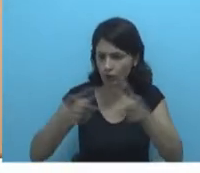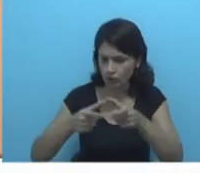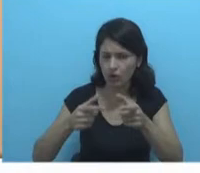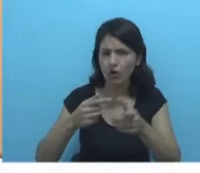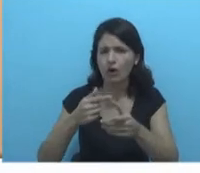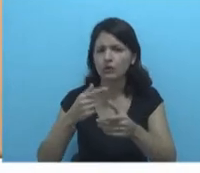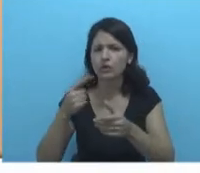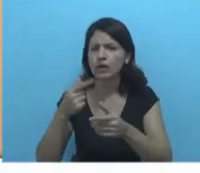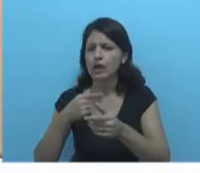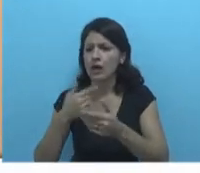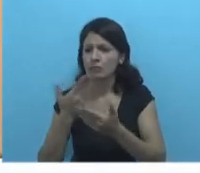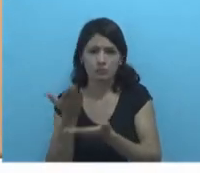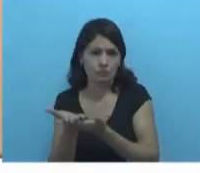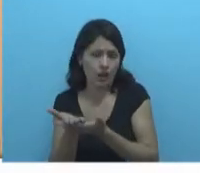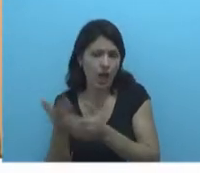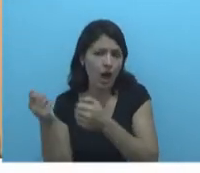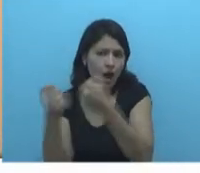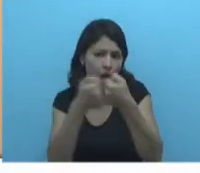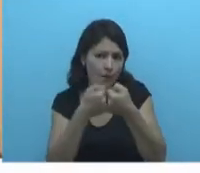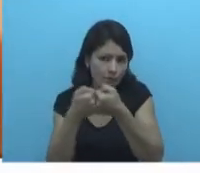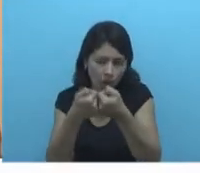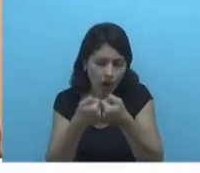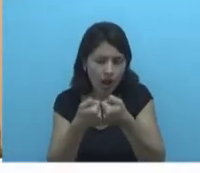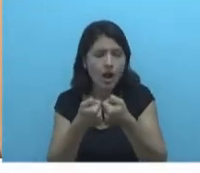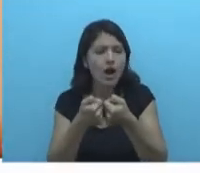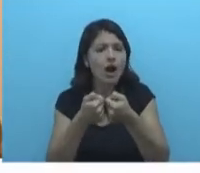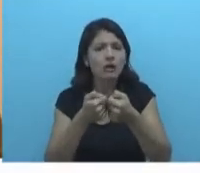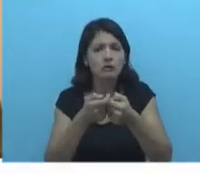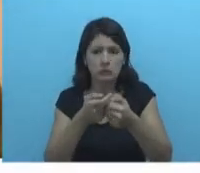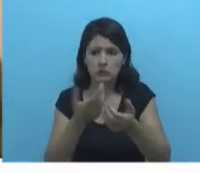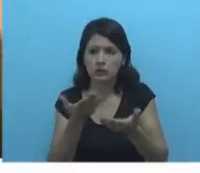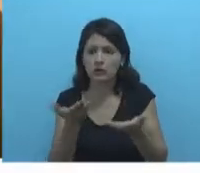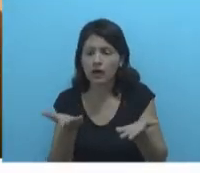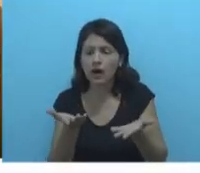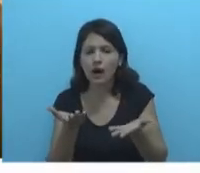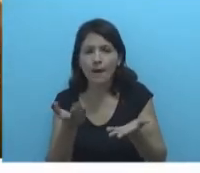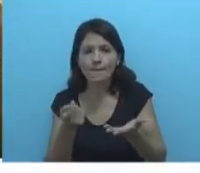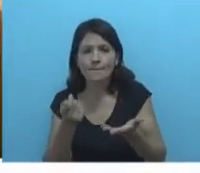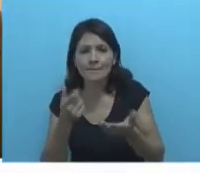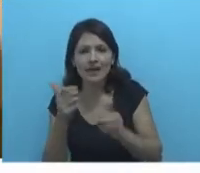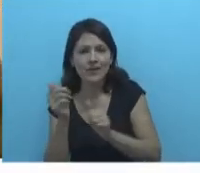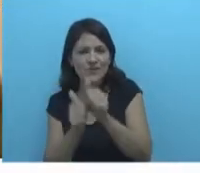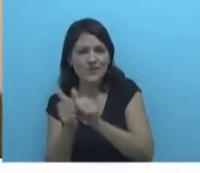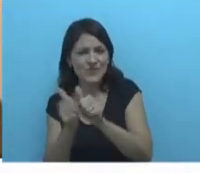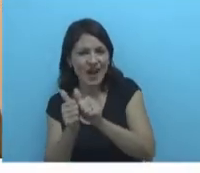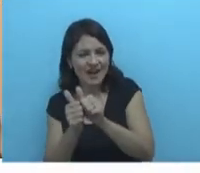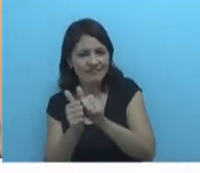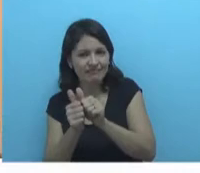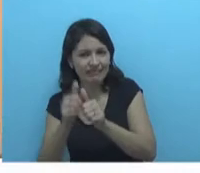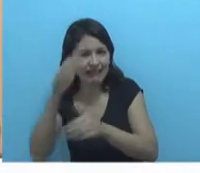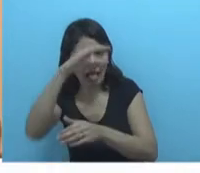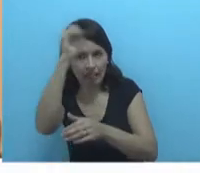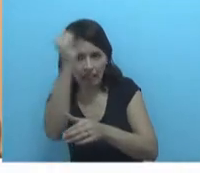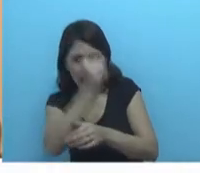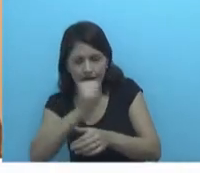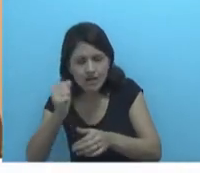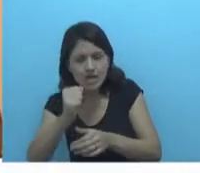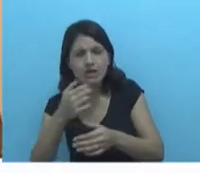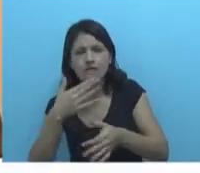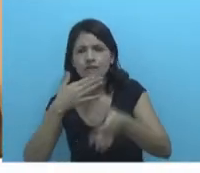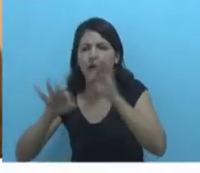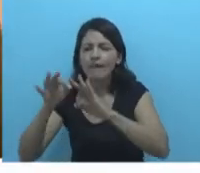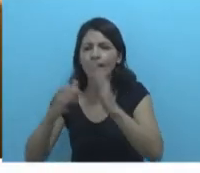embargo, ninguno pudo llegar a cumplir. Por lo tanto, no nos tiene que sorprender una medida de esta